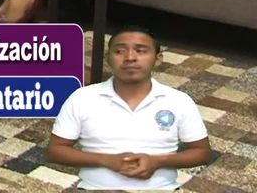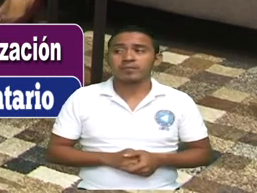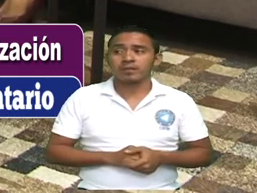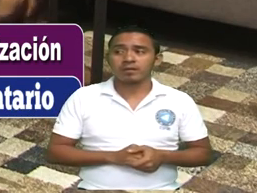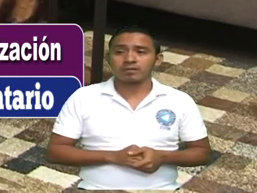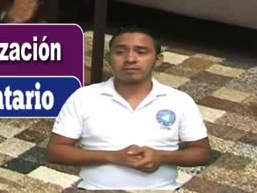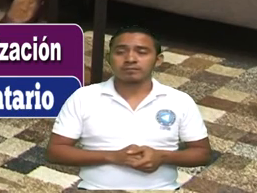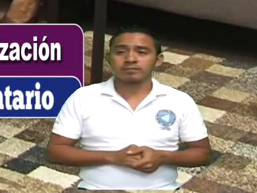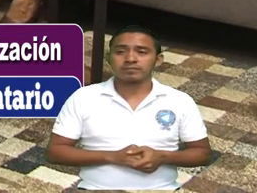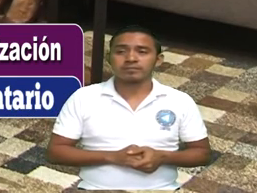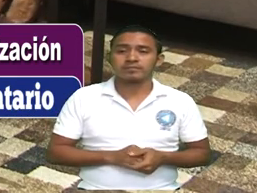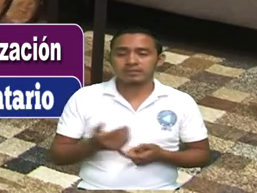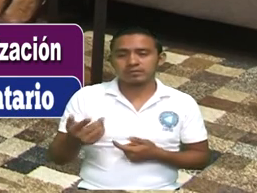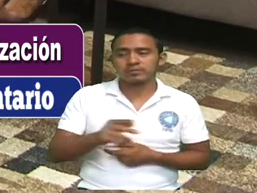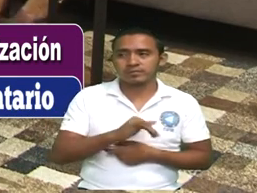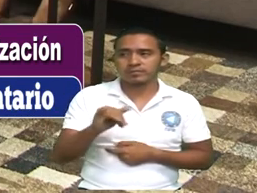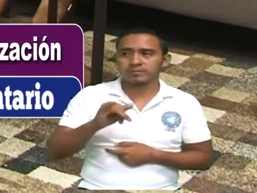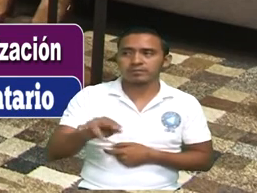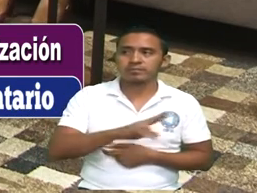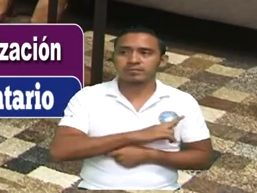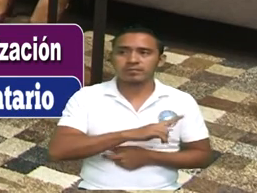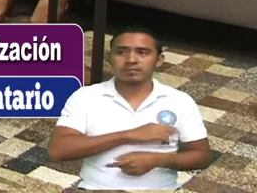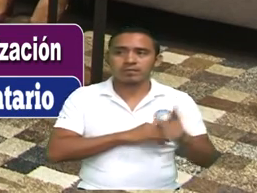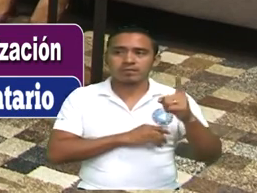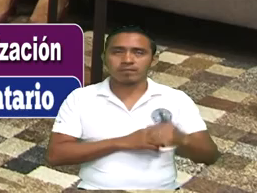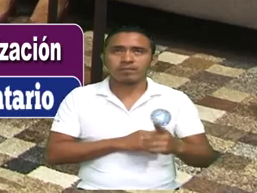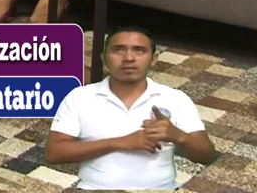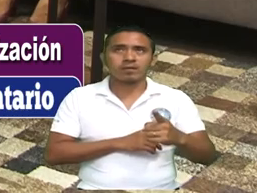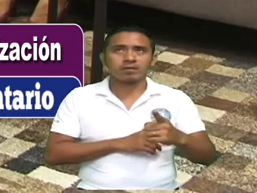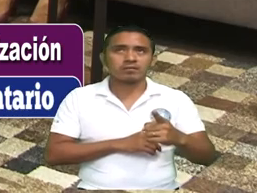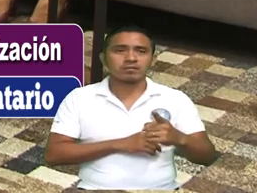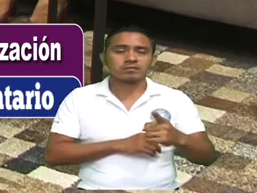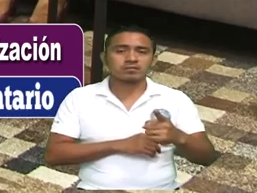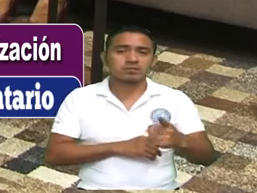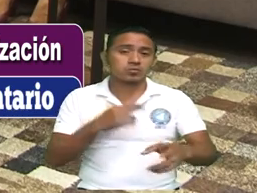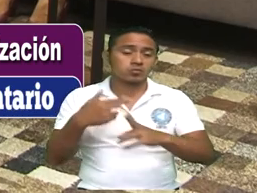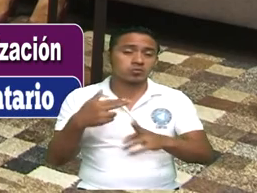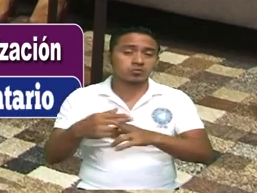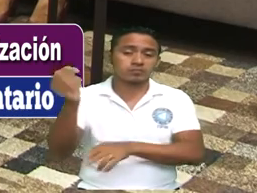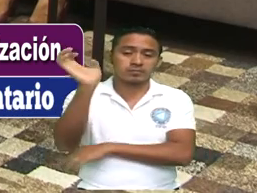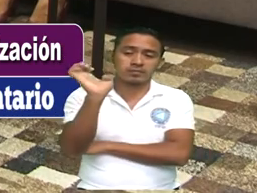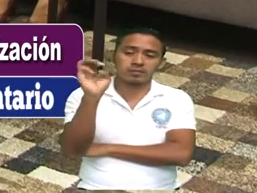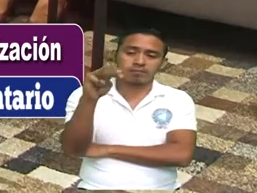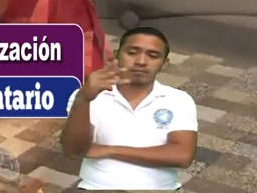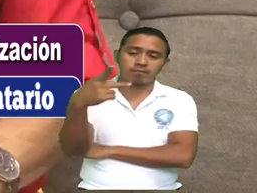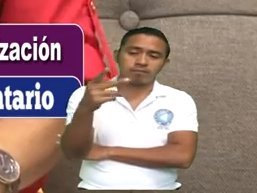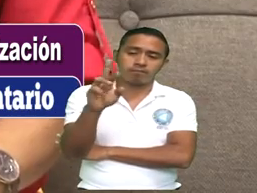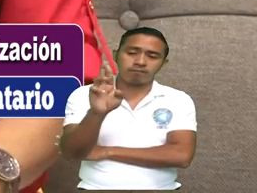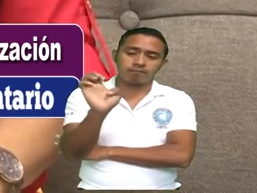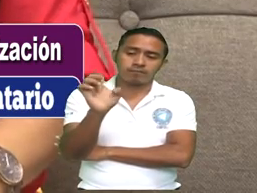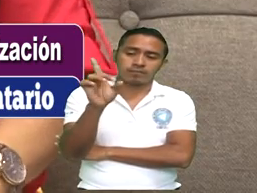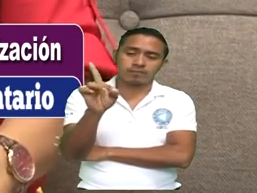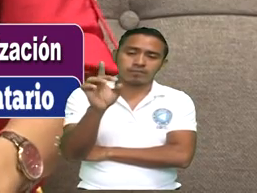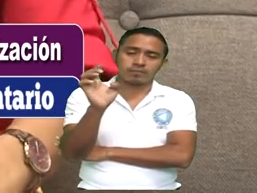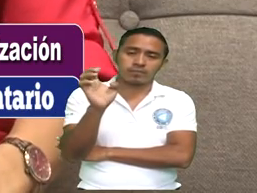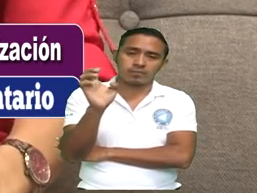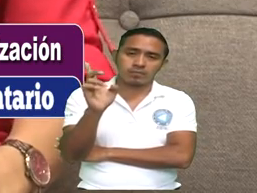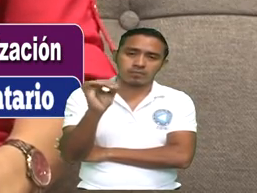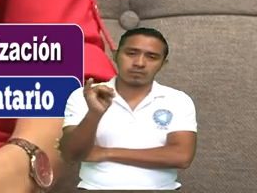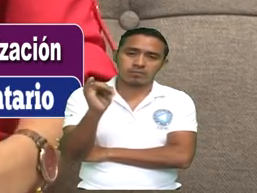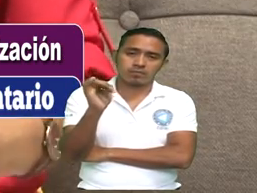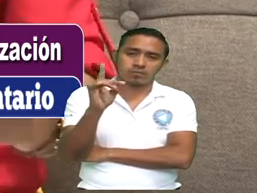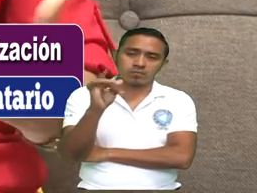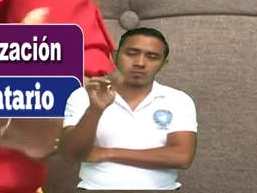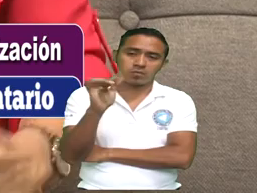precisamente una asignatura que es de emprendedurismo, ¿verdad? Pero precisamente hay una